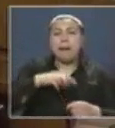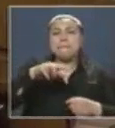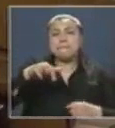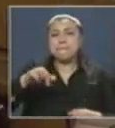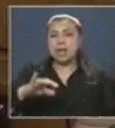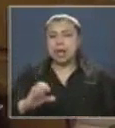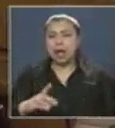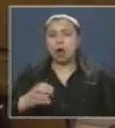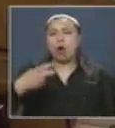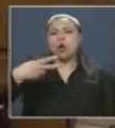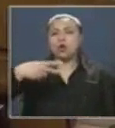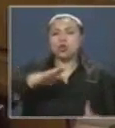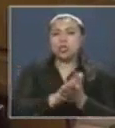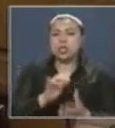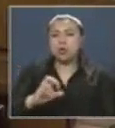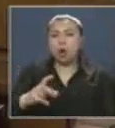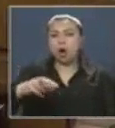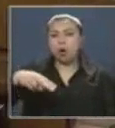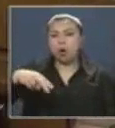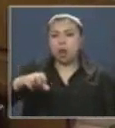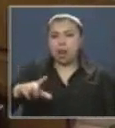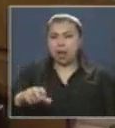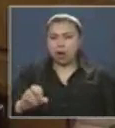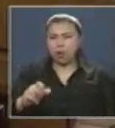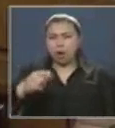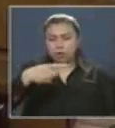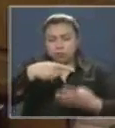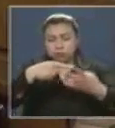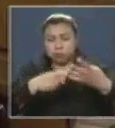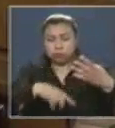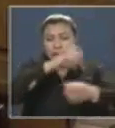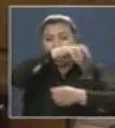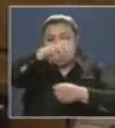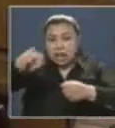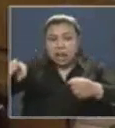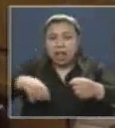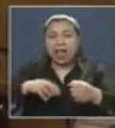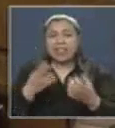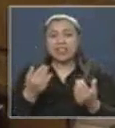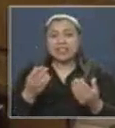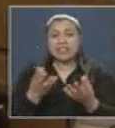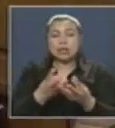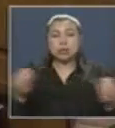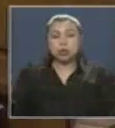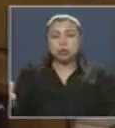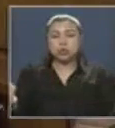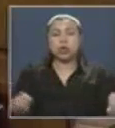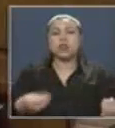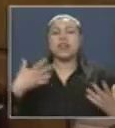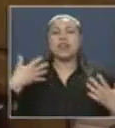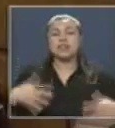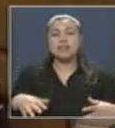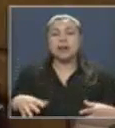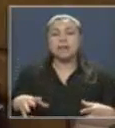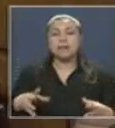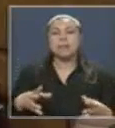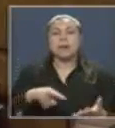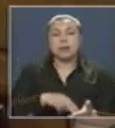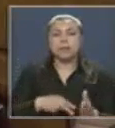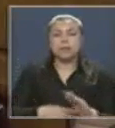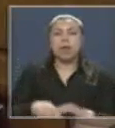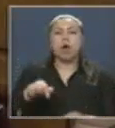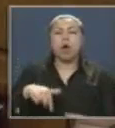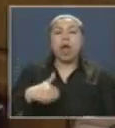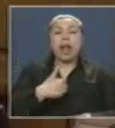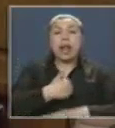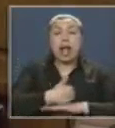Quenac, Xinhua, Shaolinec, Alao, Teuquelín y Caguach requieren soluciones concretas hoy día para sus problemas. El propio alcalde, que es de